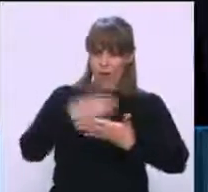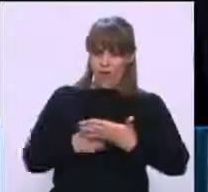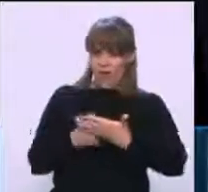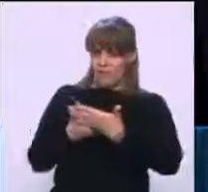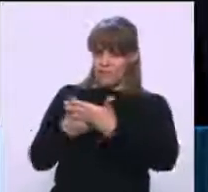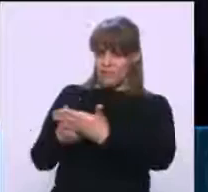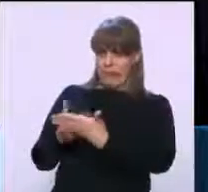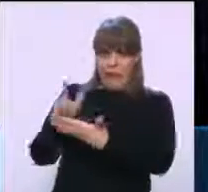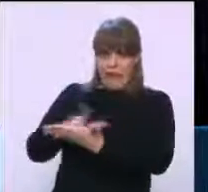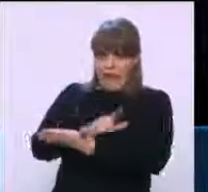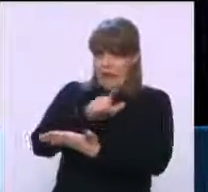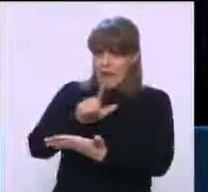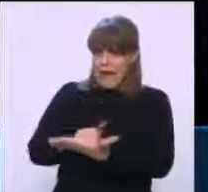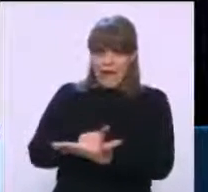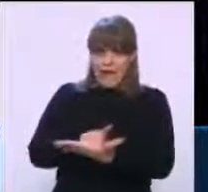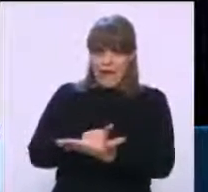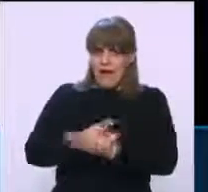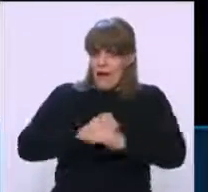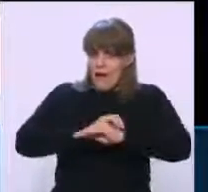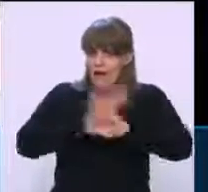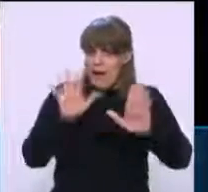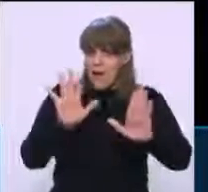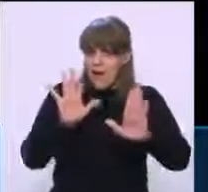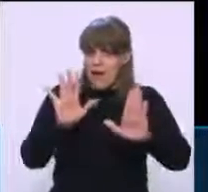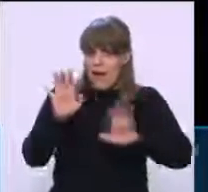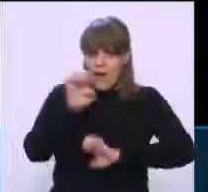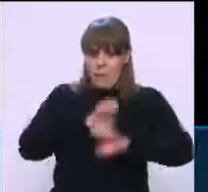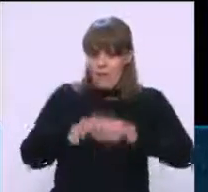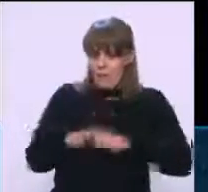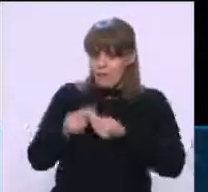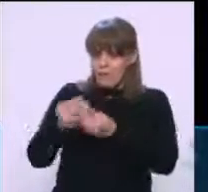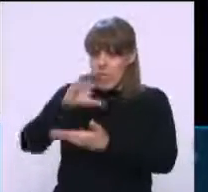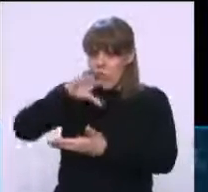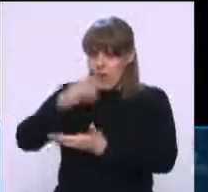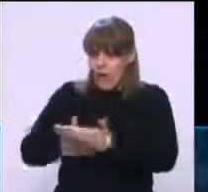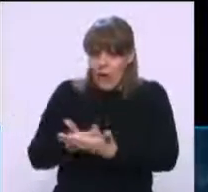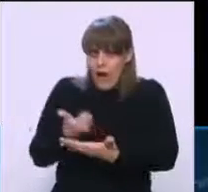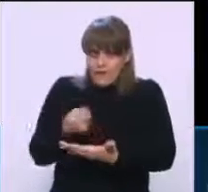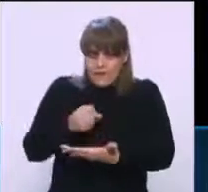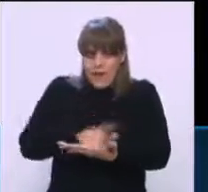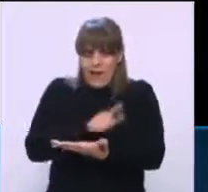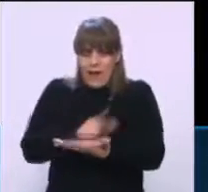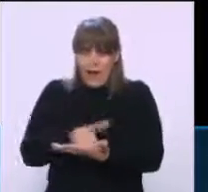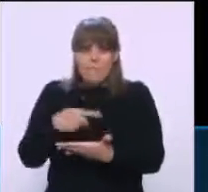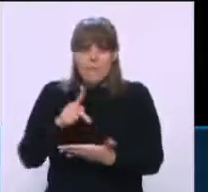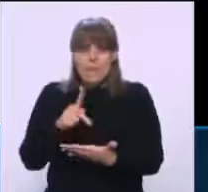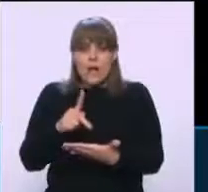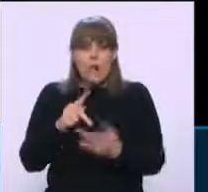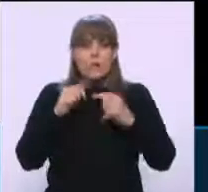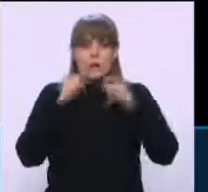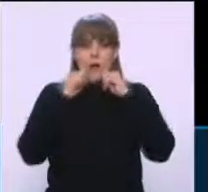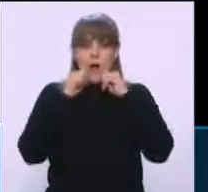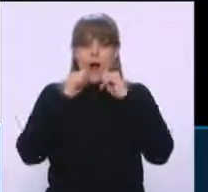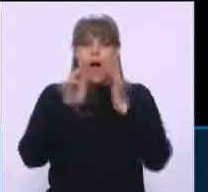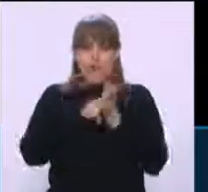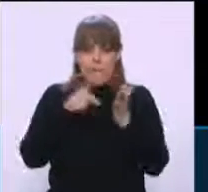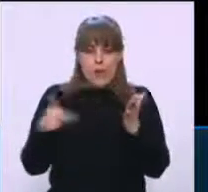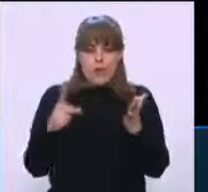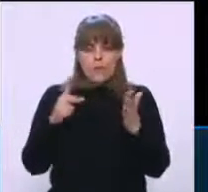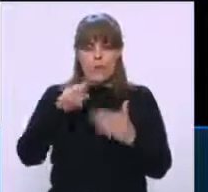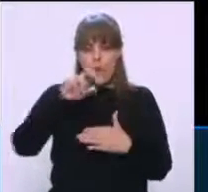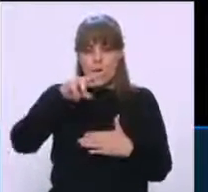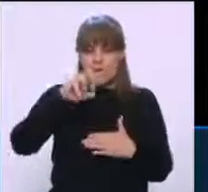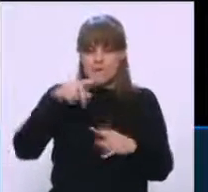legal, transparente, a una empresa, pero aún así hoy fuiste noticia en primera plana del Universal y de los medios que acabas de